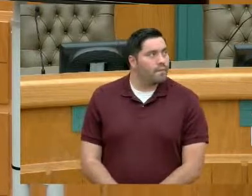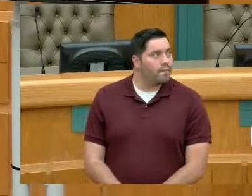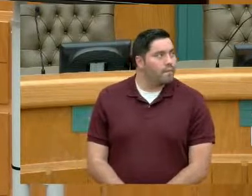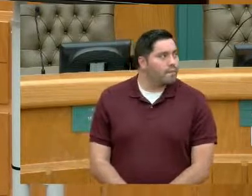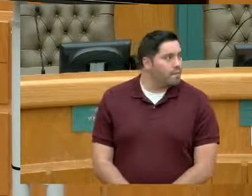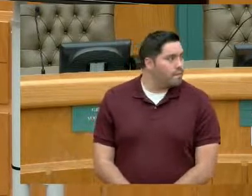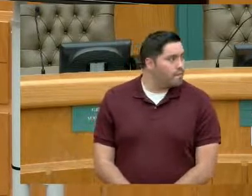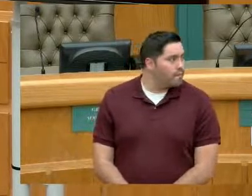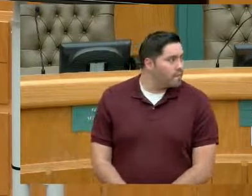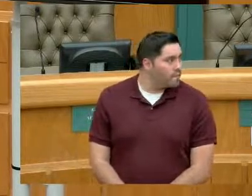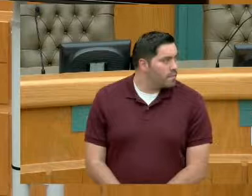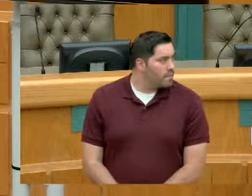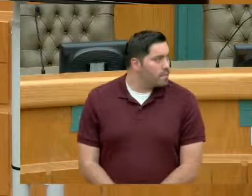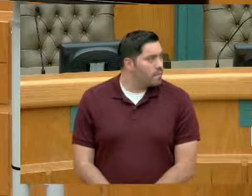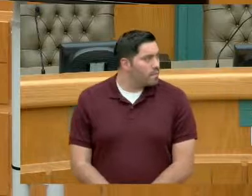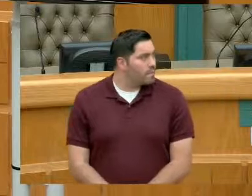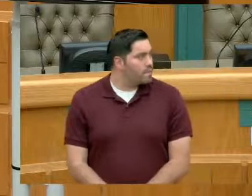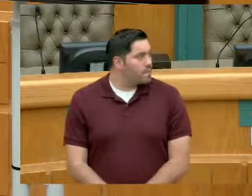al